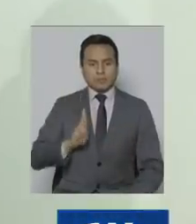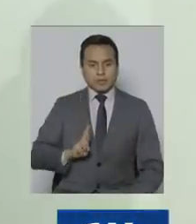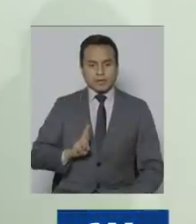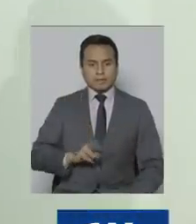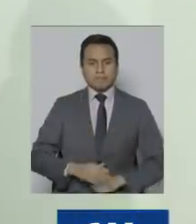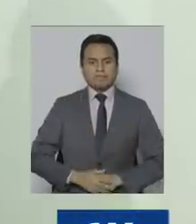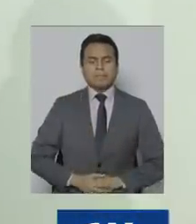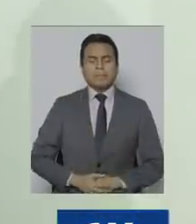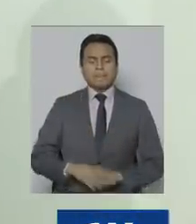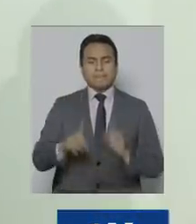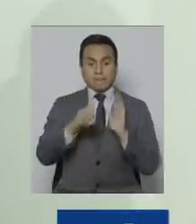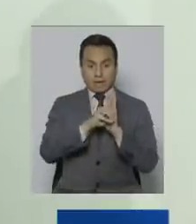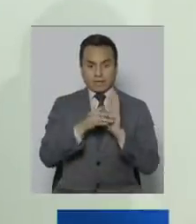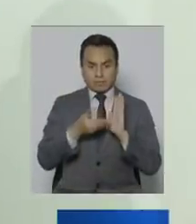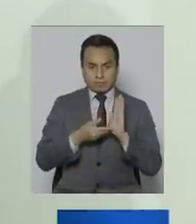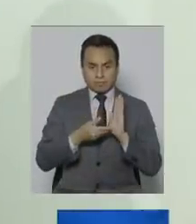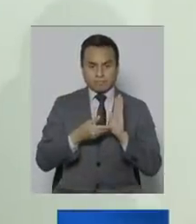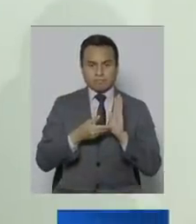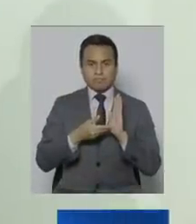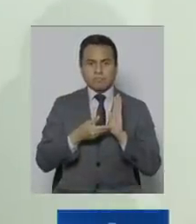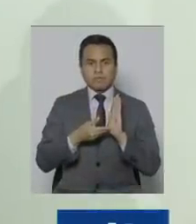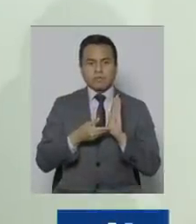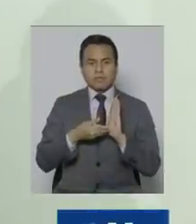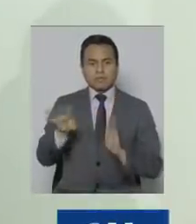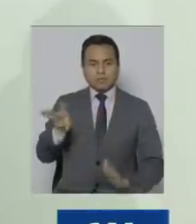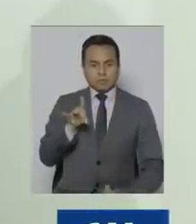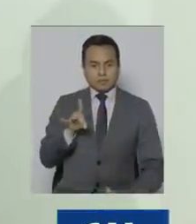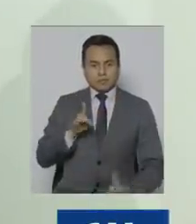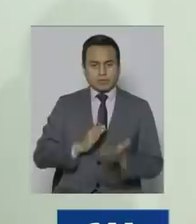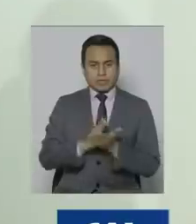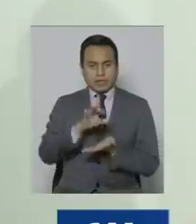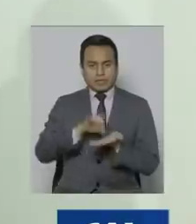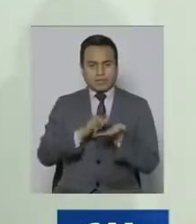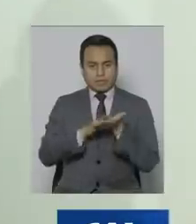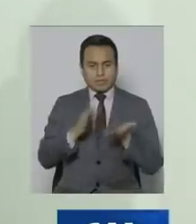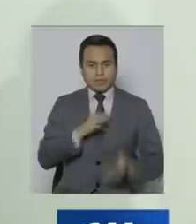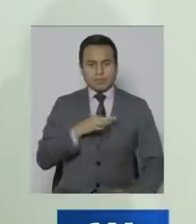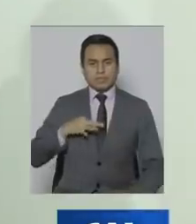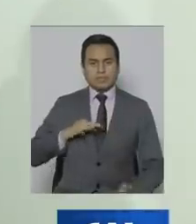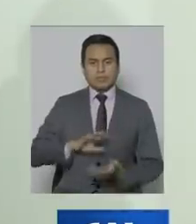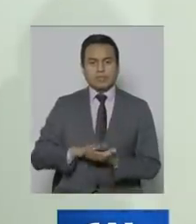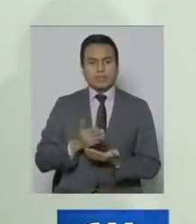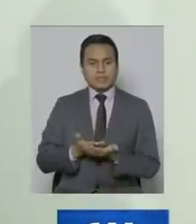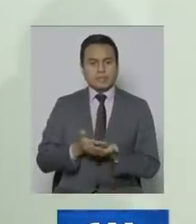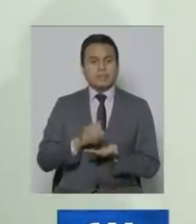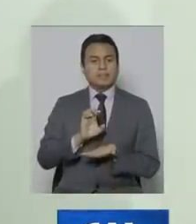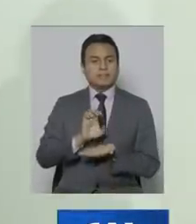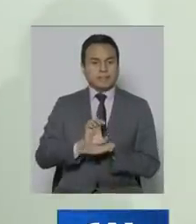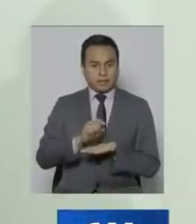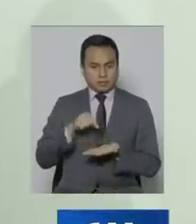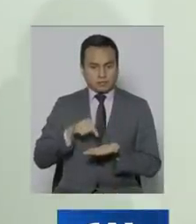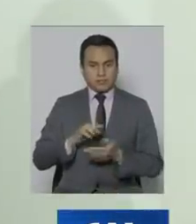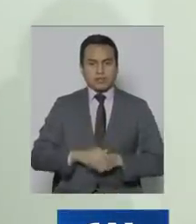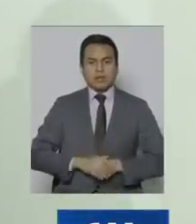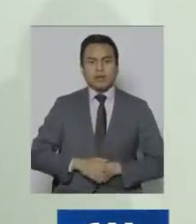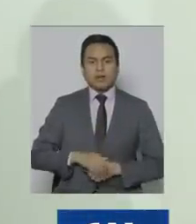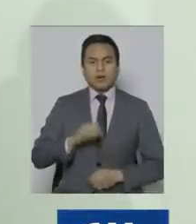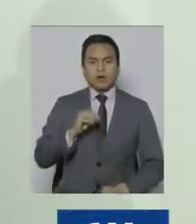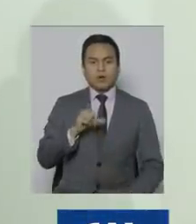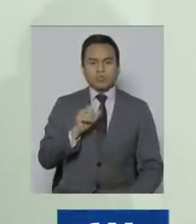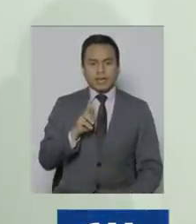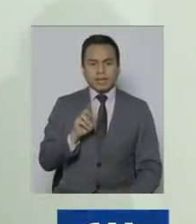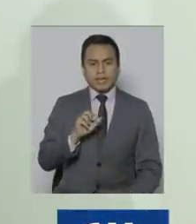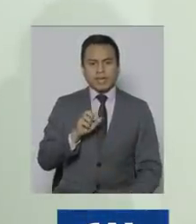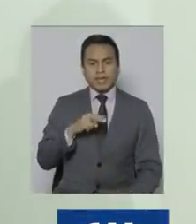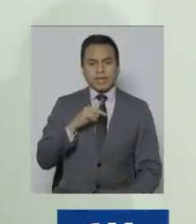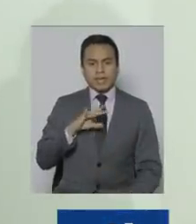República. Decreto. Nómbrase, a contar de esta fecha, como ministro de Estado en la cartera de Salud, a don Óscar